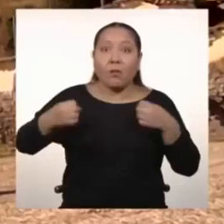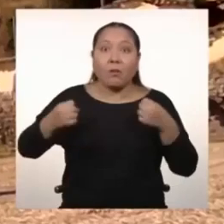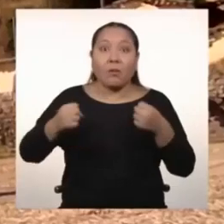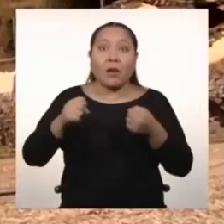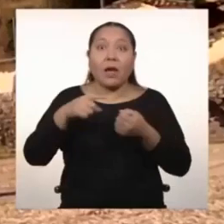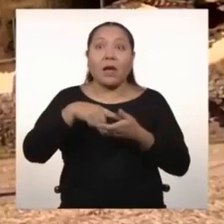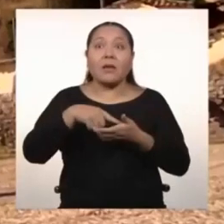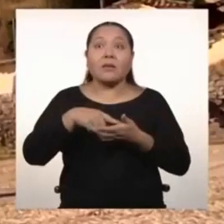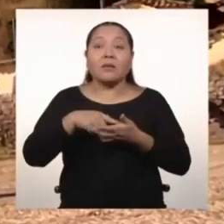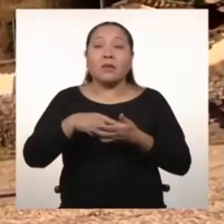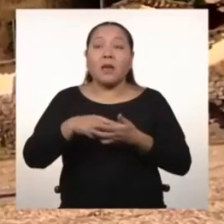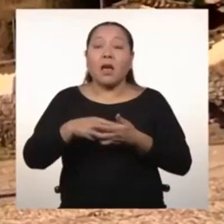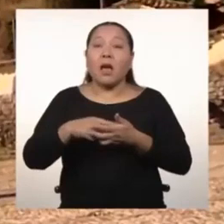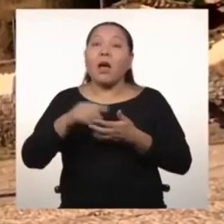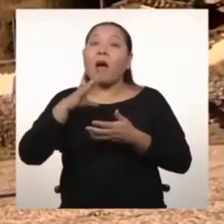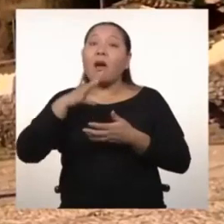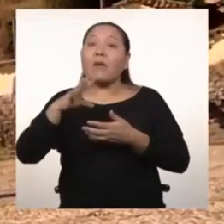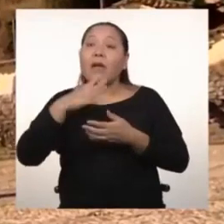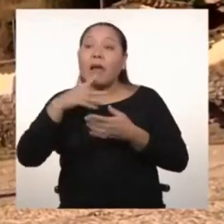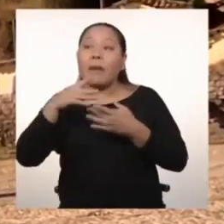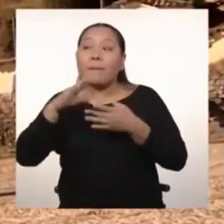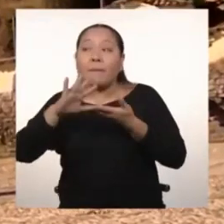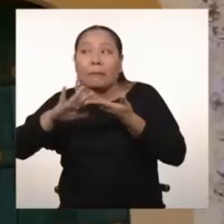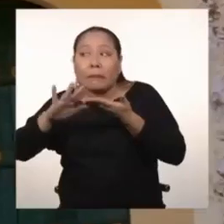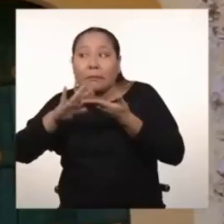a su gente.